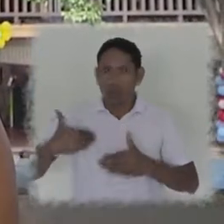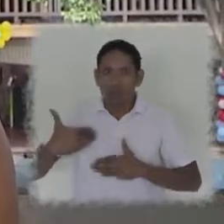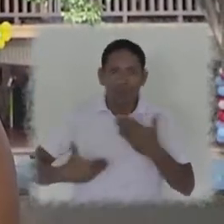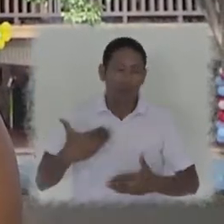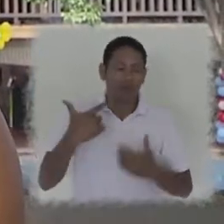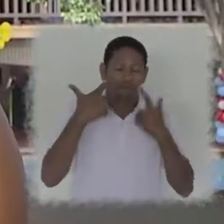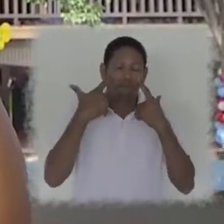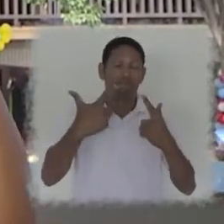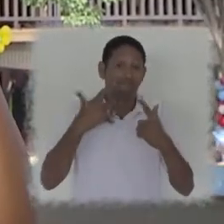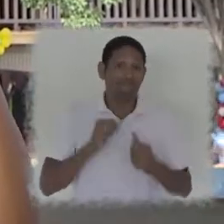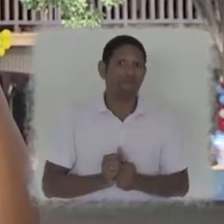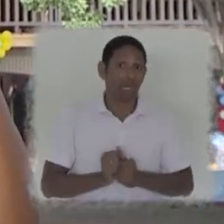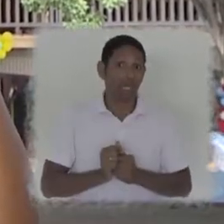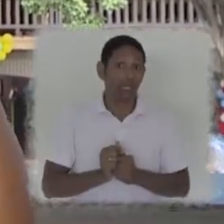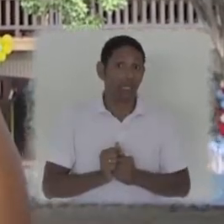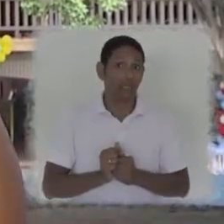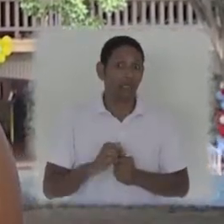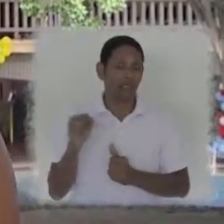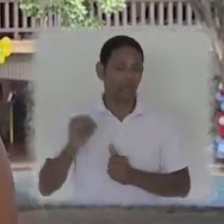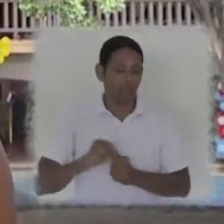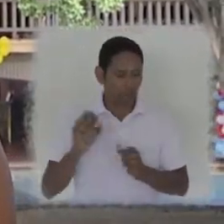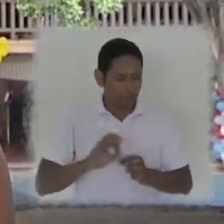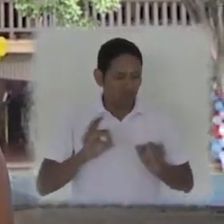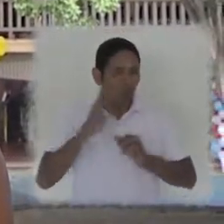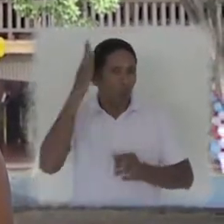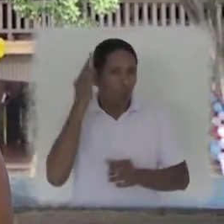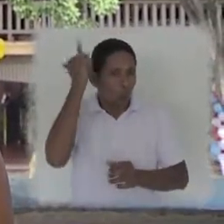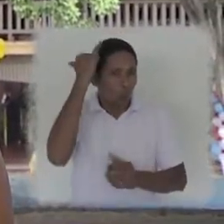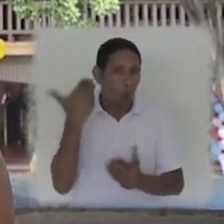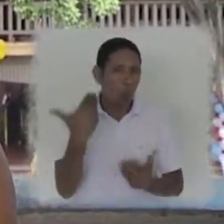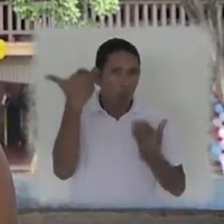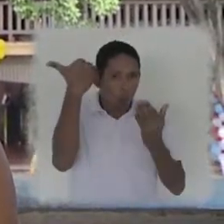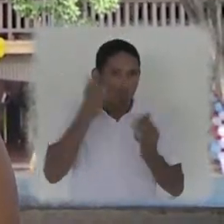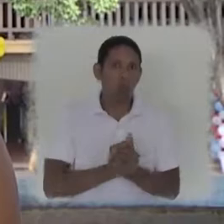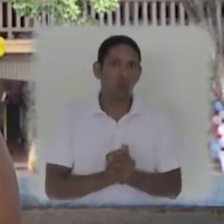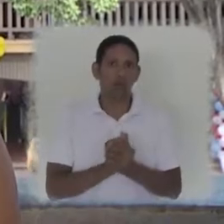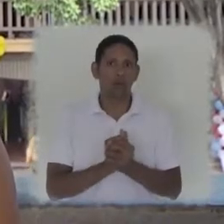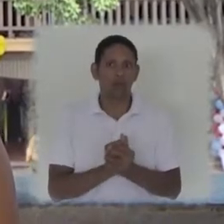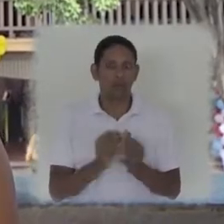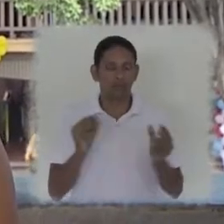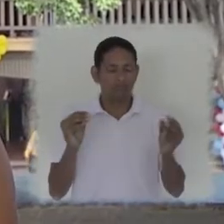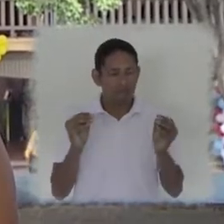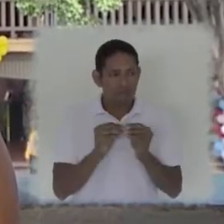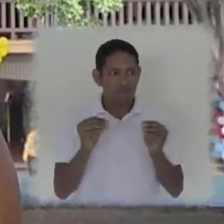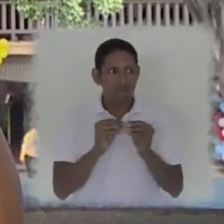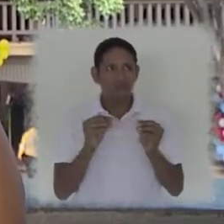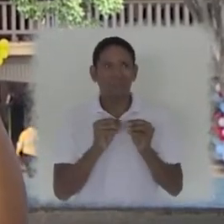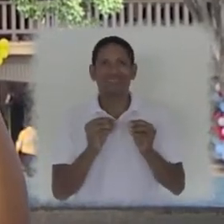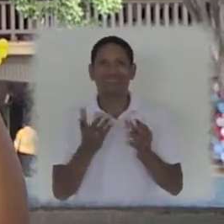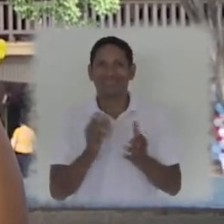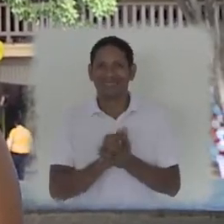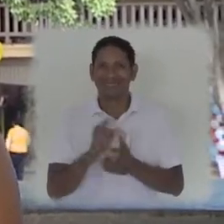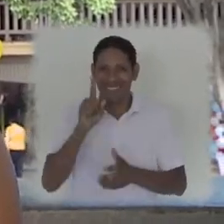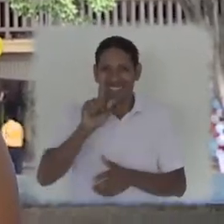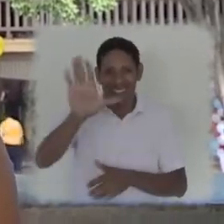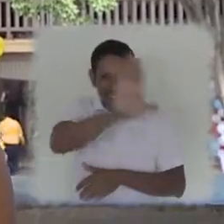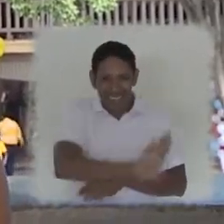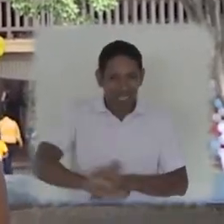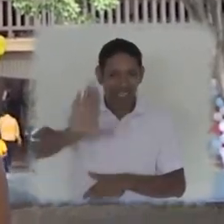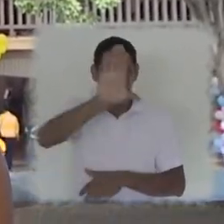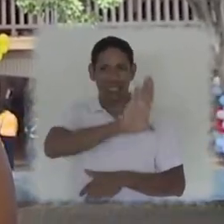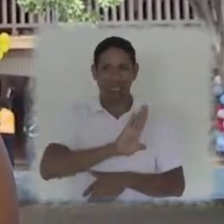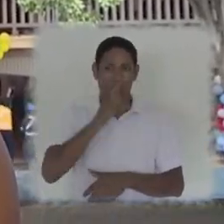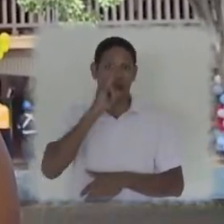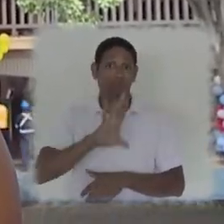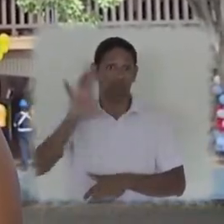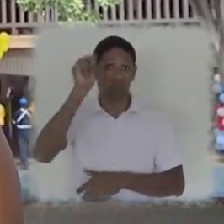unos avances muy significativos en materia de académica, en materia de posicionamiento a